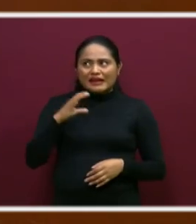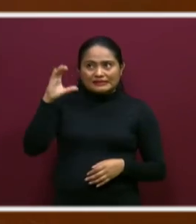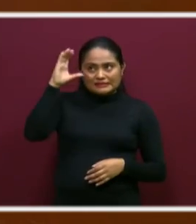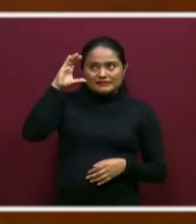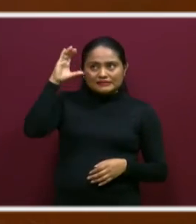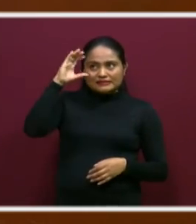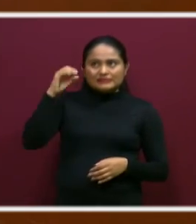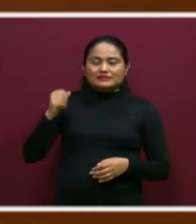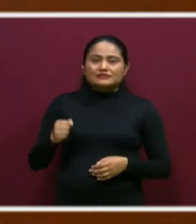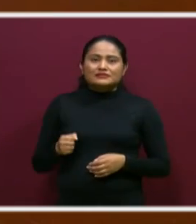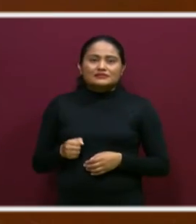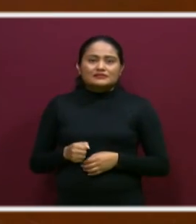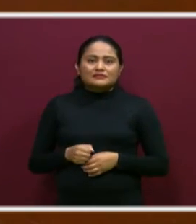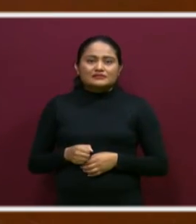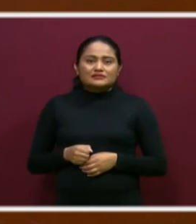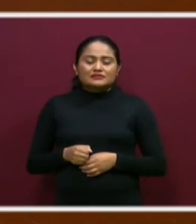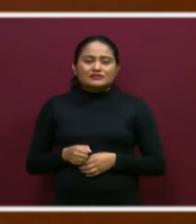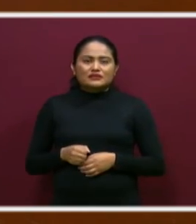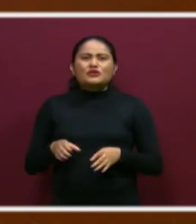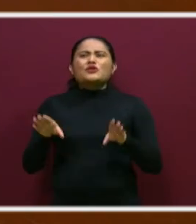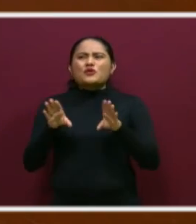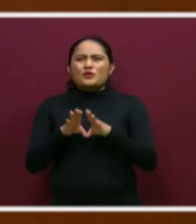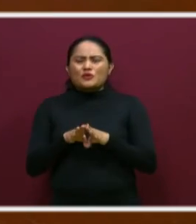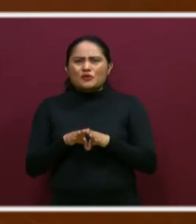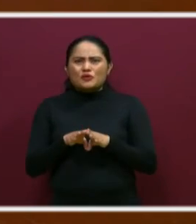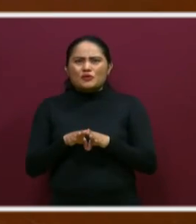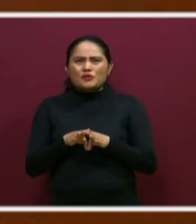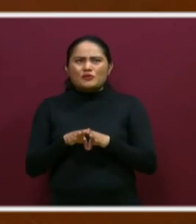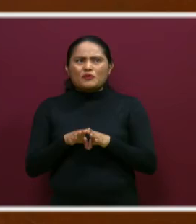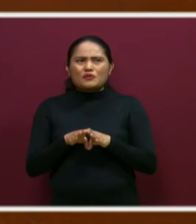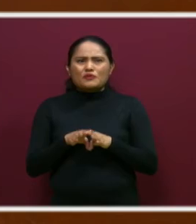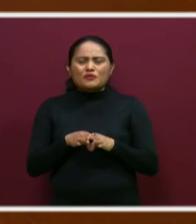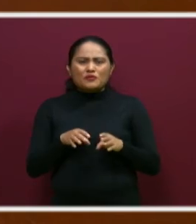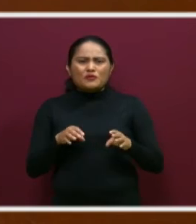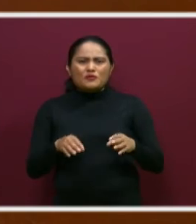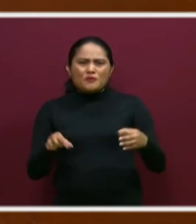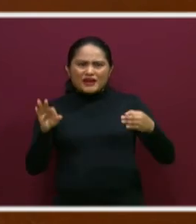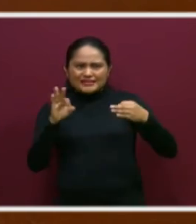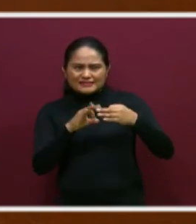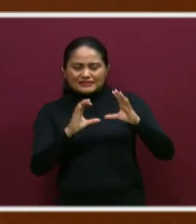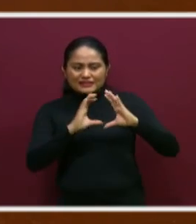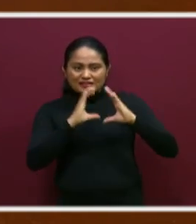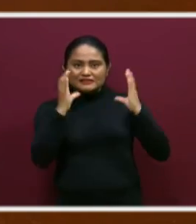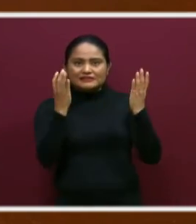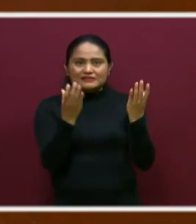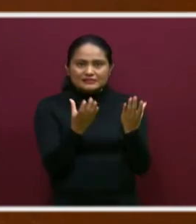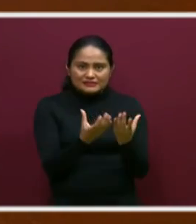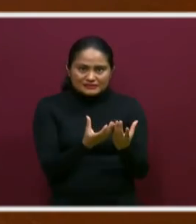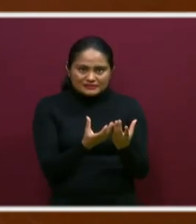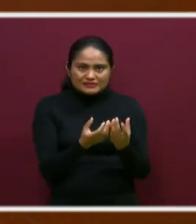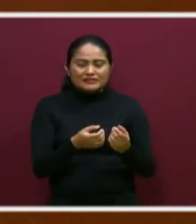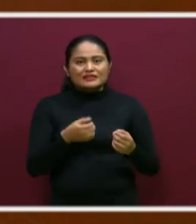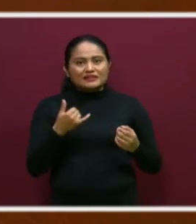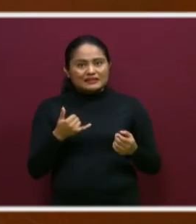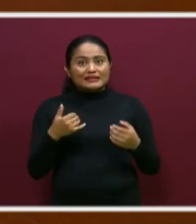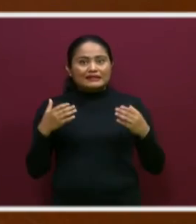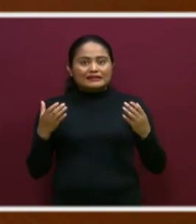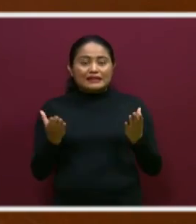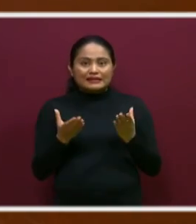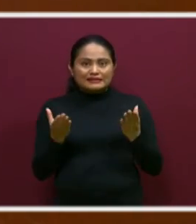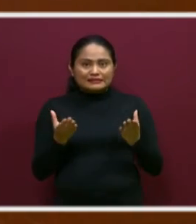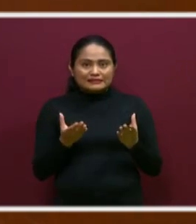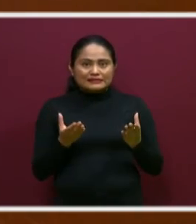acercarse al mundo y una forma de cómo poder construir estos y poder reconstruir la realidad entonces el pensamiento científico